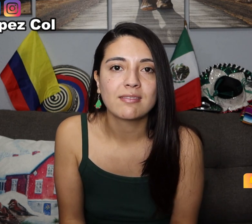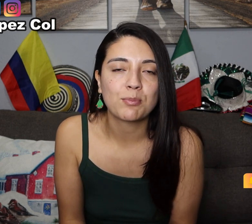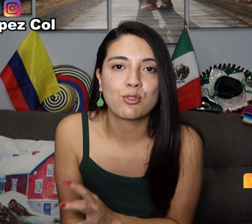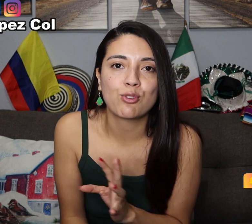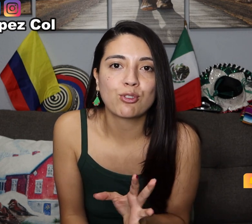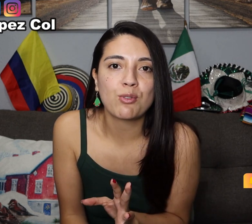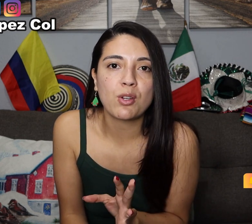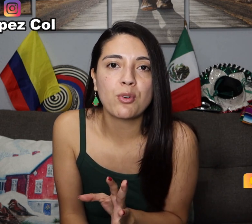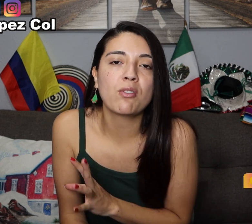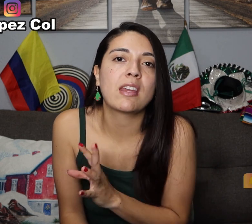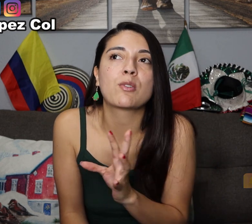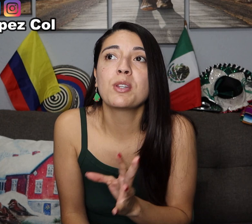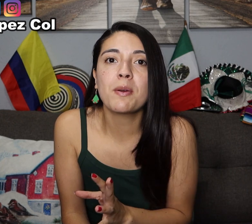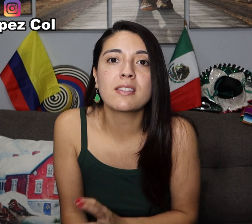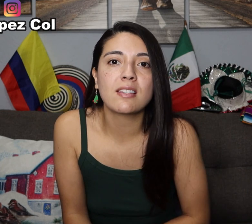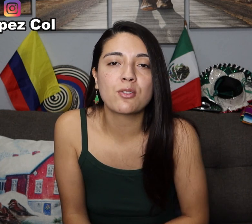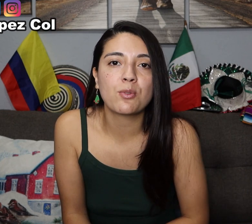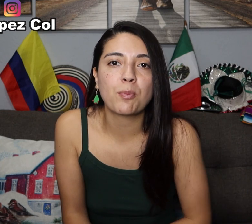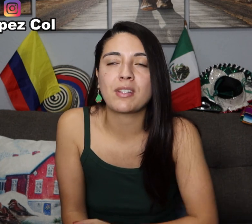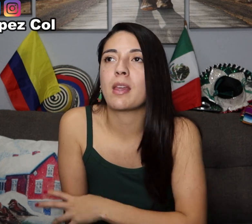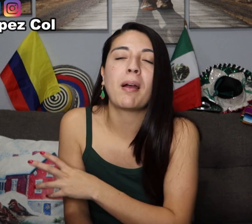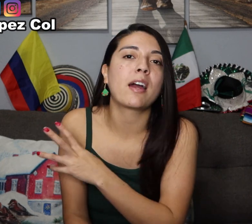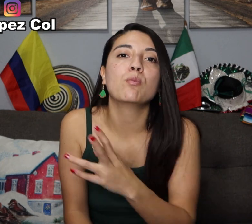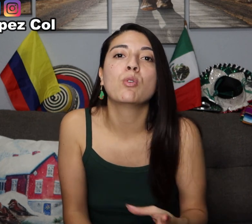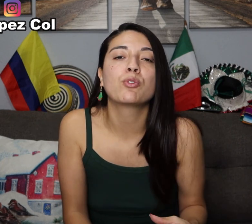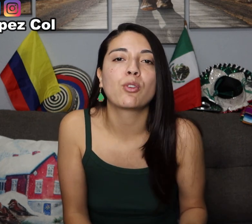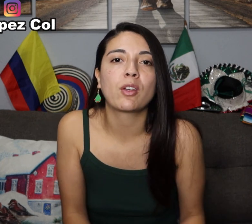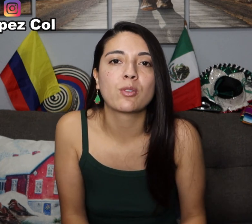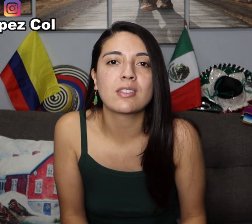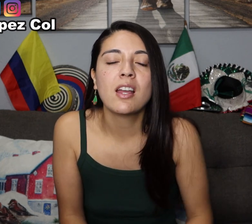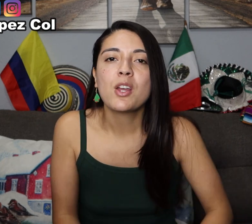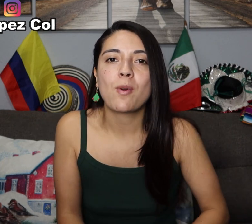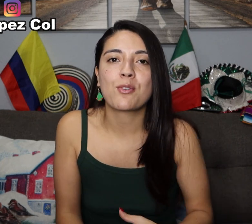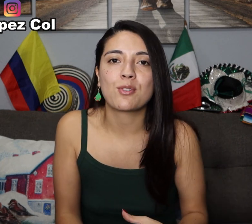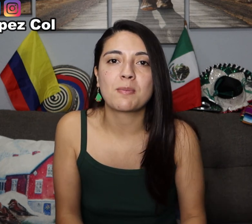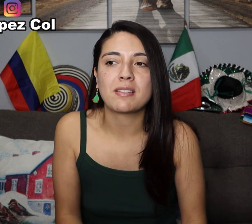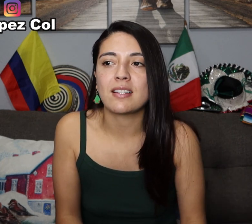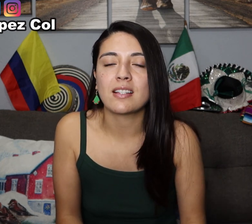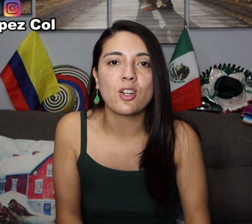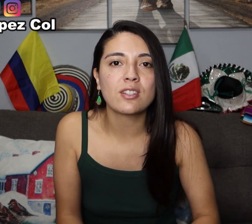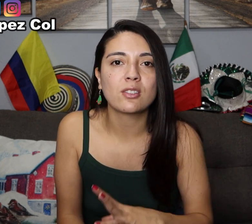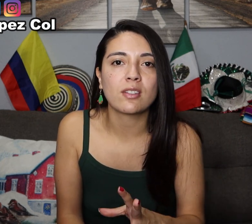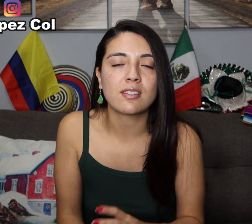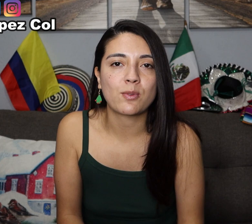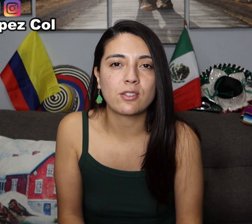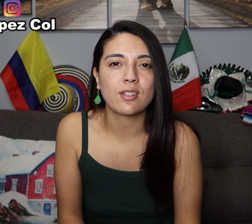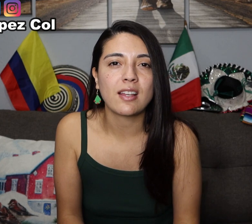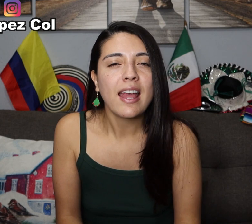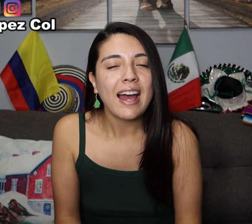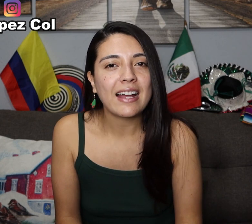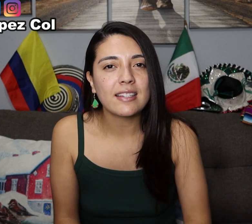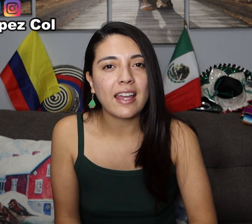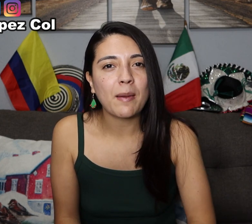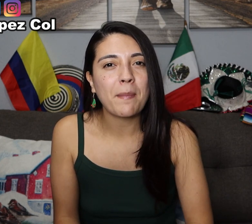sea. Porque si uno no tiene un seguro, inclusive a veces teniendo seguro, pues hay que pagar un montonón de cosas cuando son especializaciones y todas estas